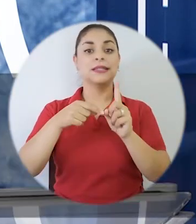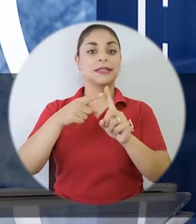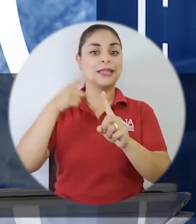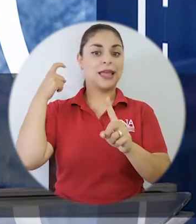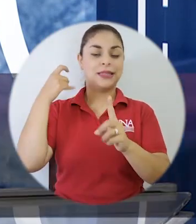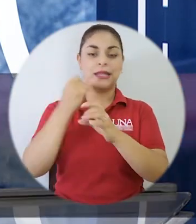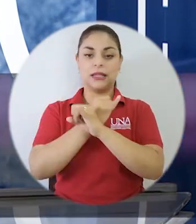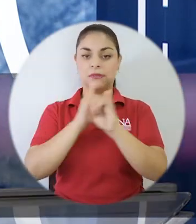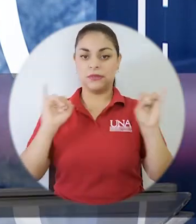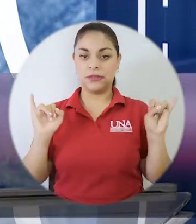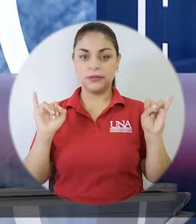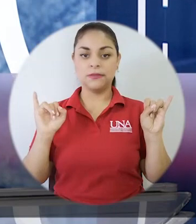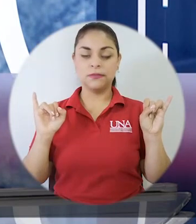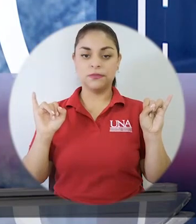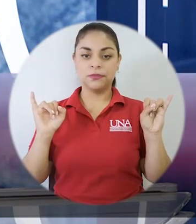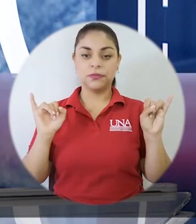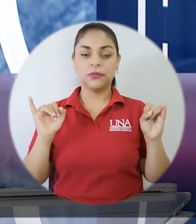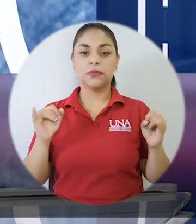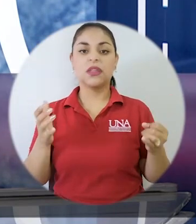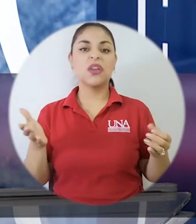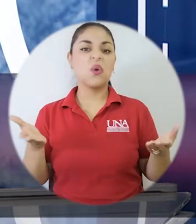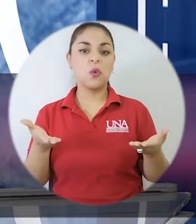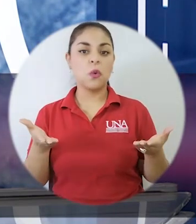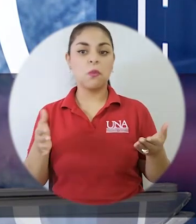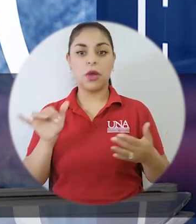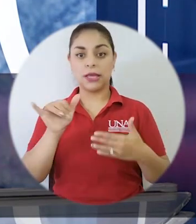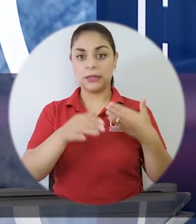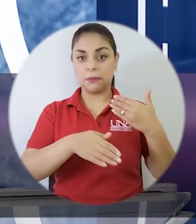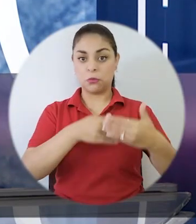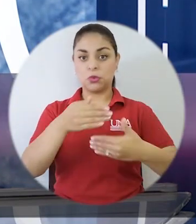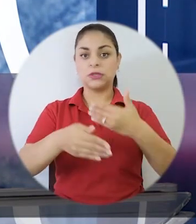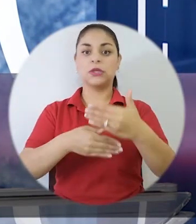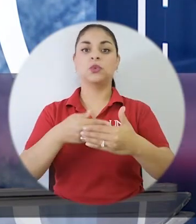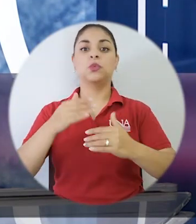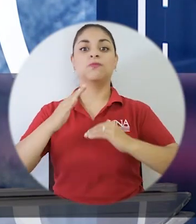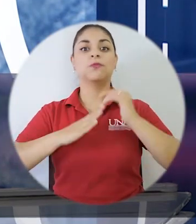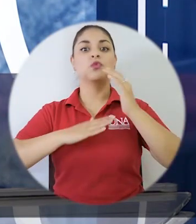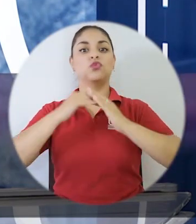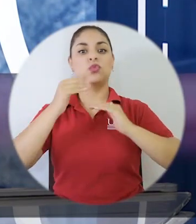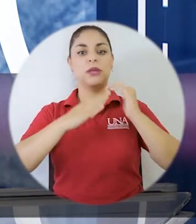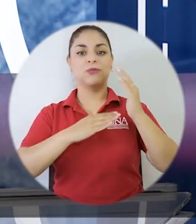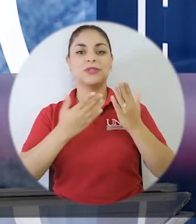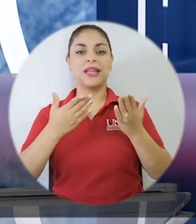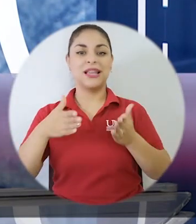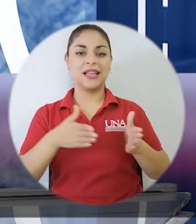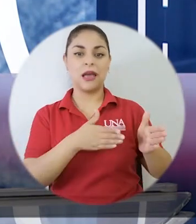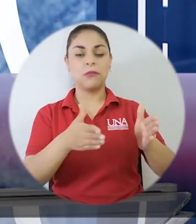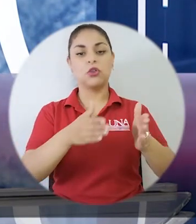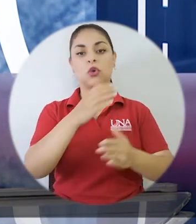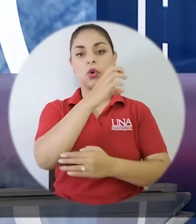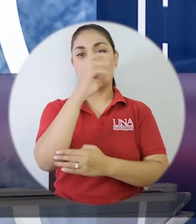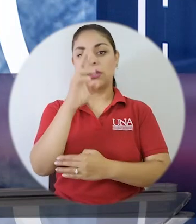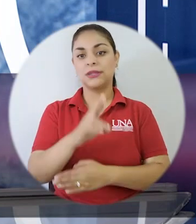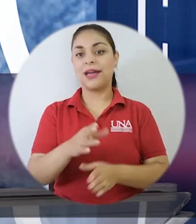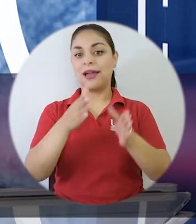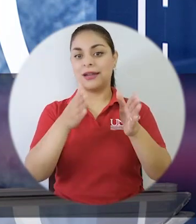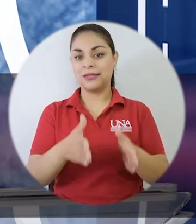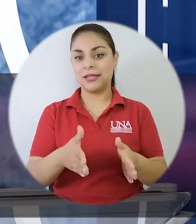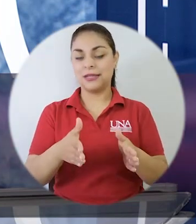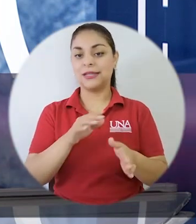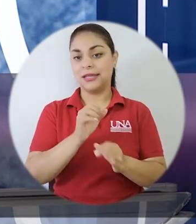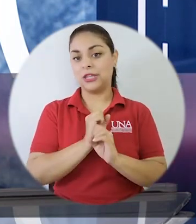desde la declaratoria de independencia y cómo, ¿verdad?, ese proceso nos llevó a construir lo que se ha denominado el